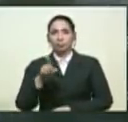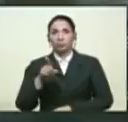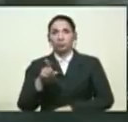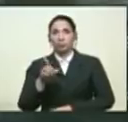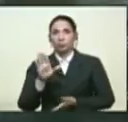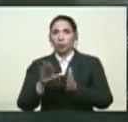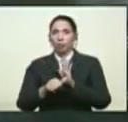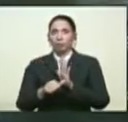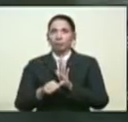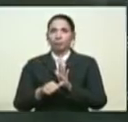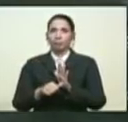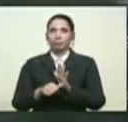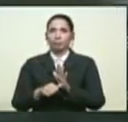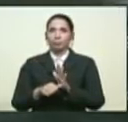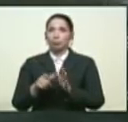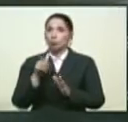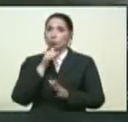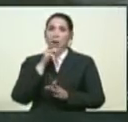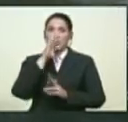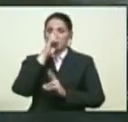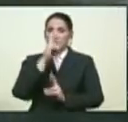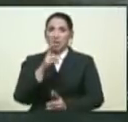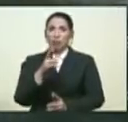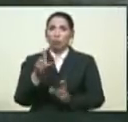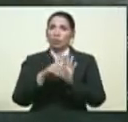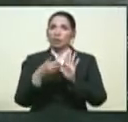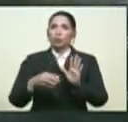bien, ¿cómo respetan ustedes los derechos humanos?